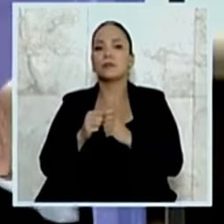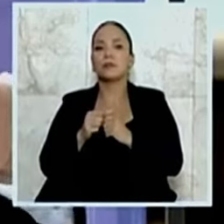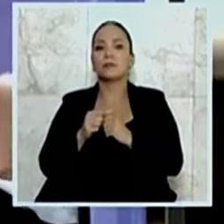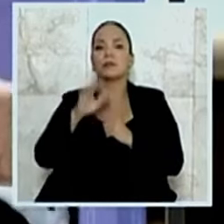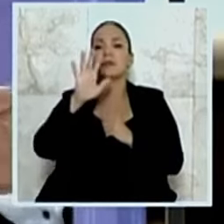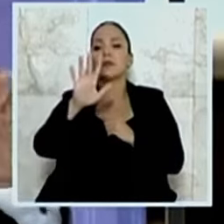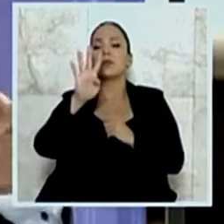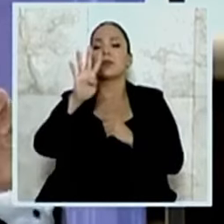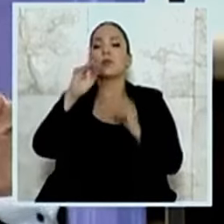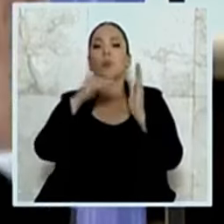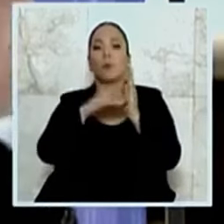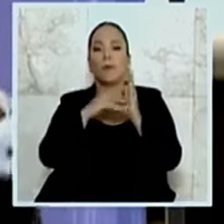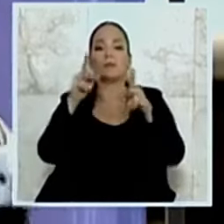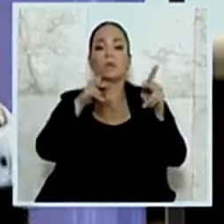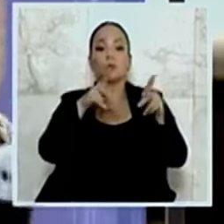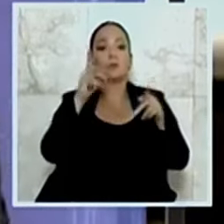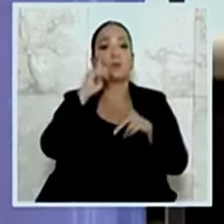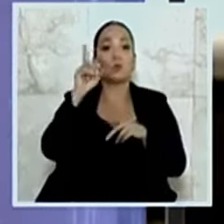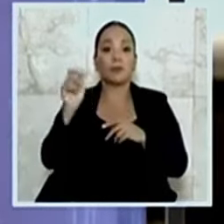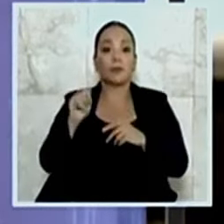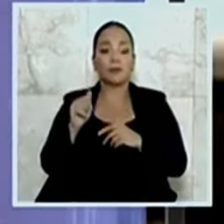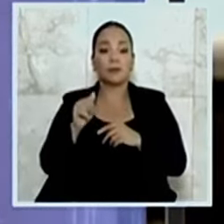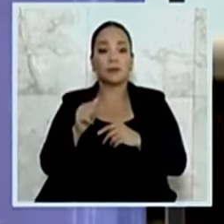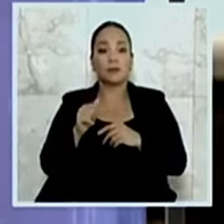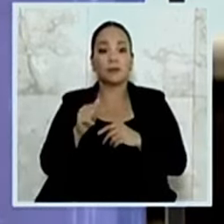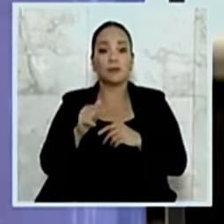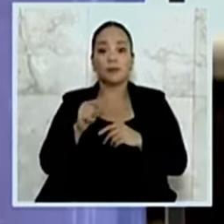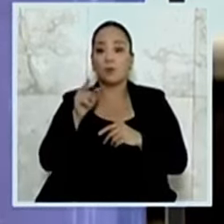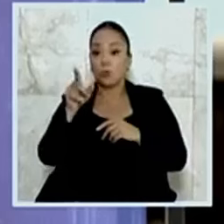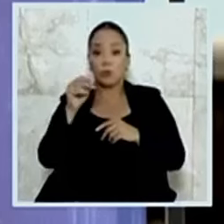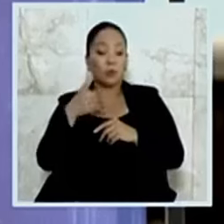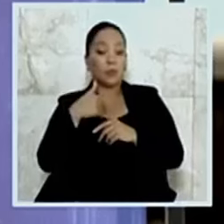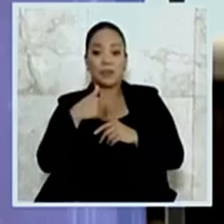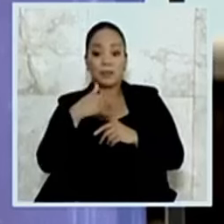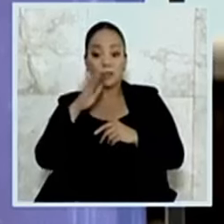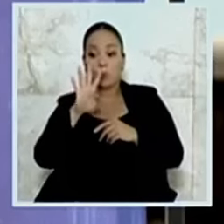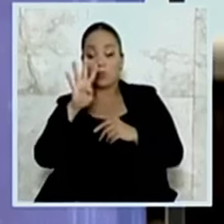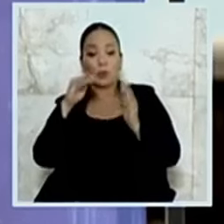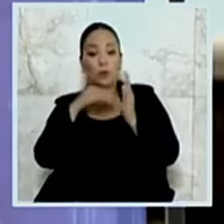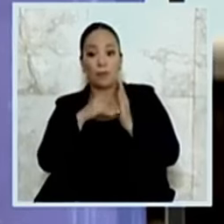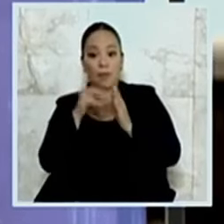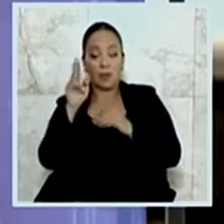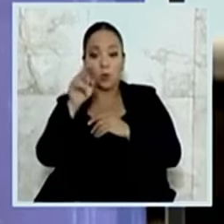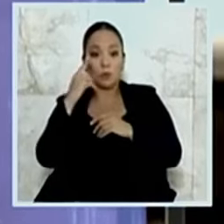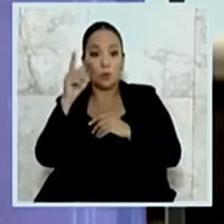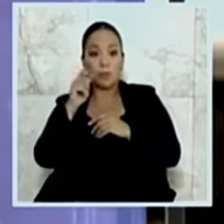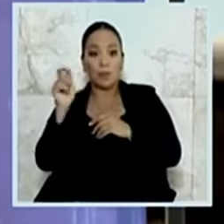mes, habría que recordarse, no veo a doña... ¿Cuánto es?